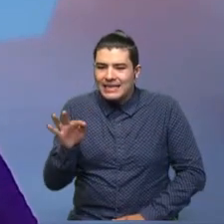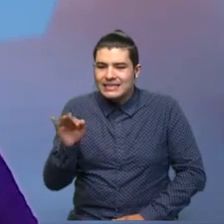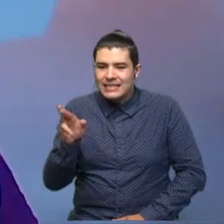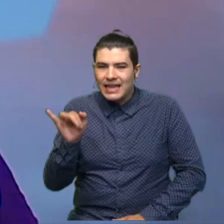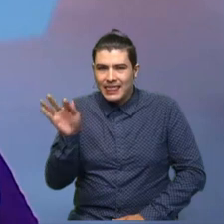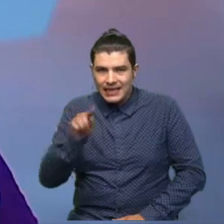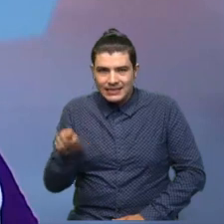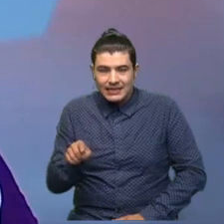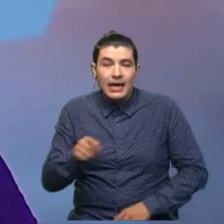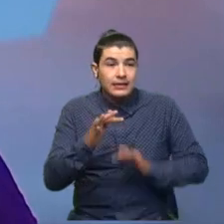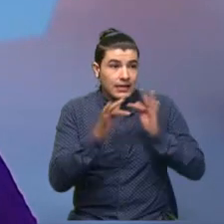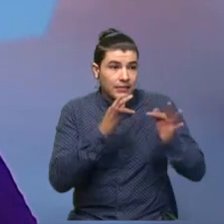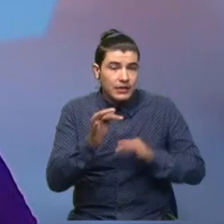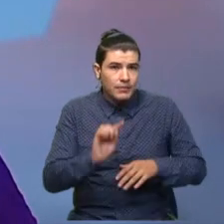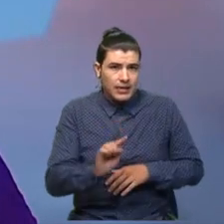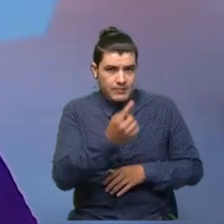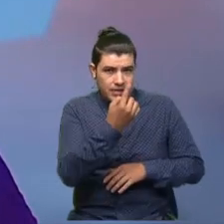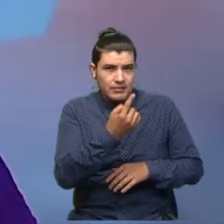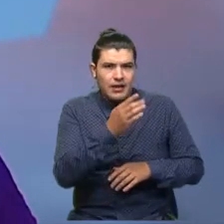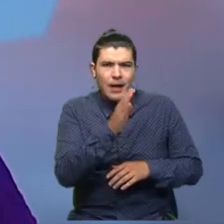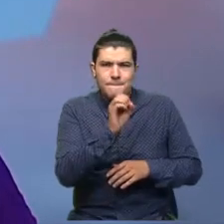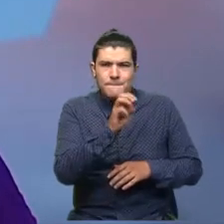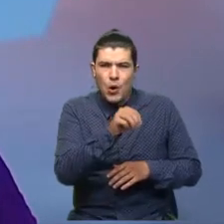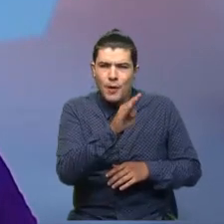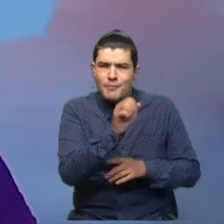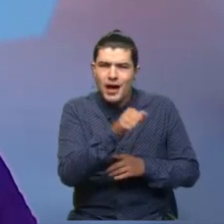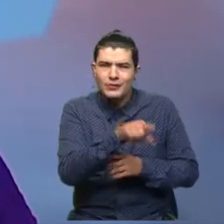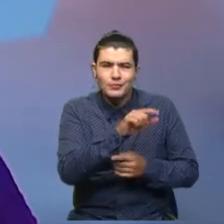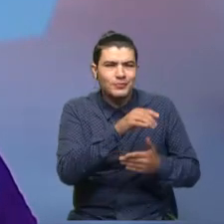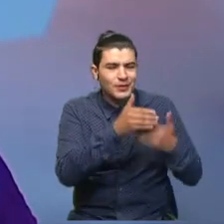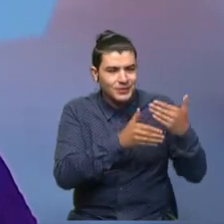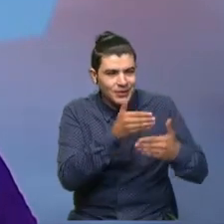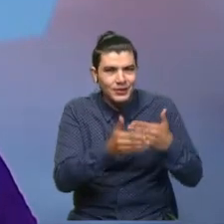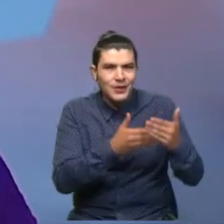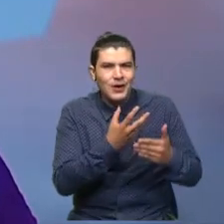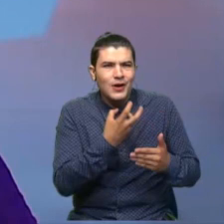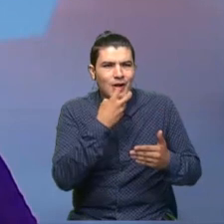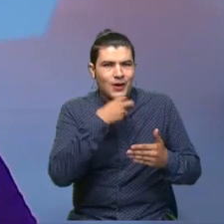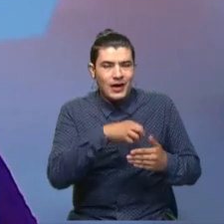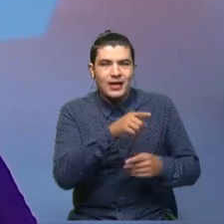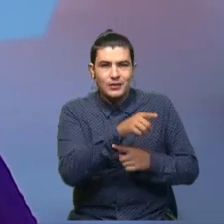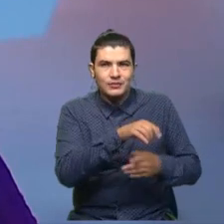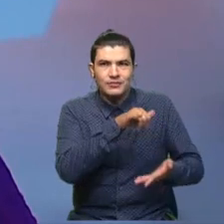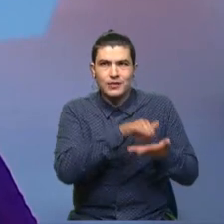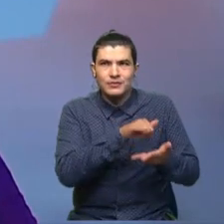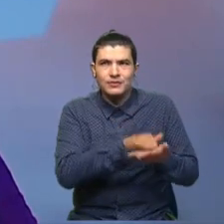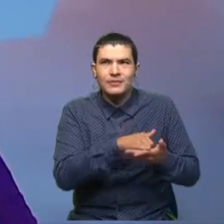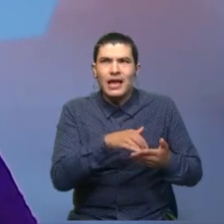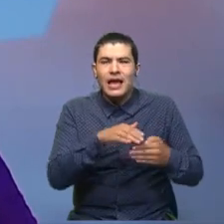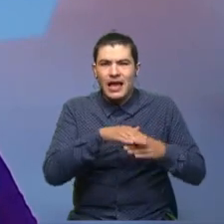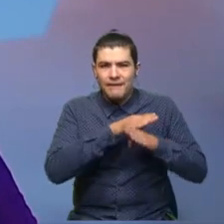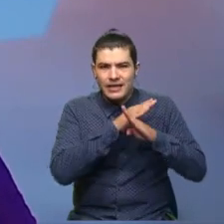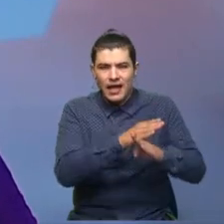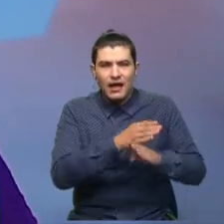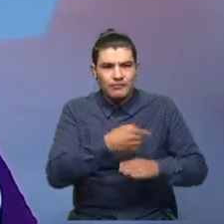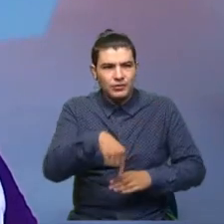Hay varios tipos, desde la primera generación hasta los de última generación, que van a inhibir la bomba de protones y va a evitar que haya mayor acidez a nivel